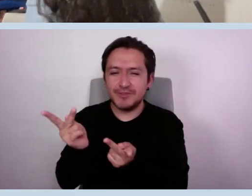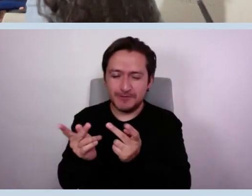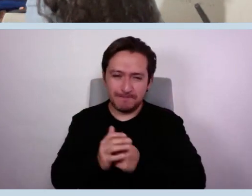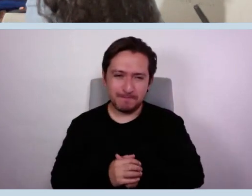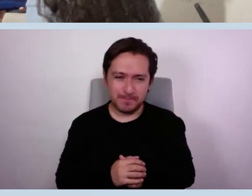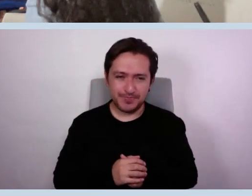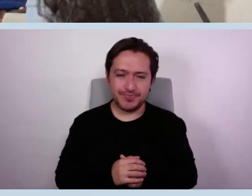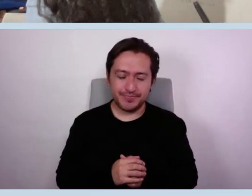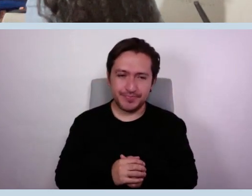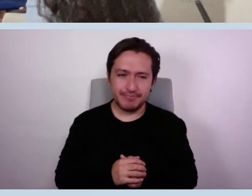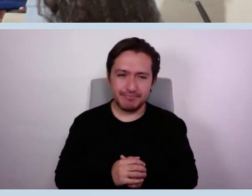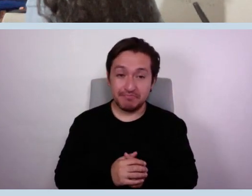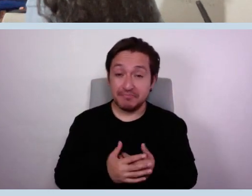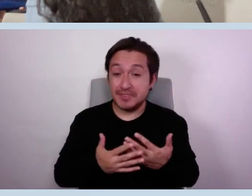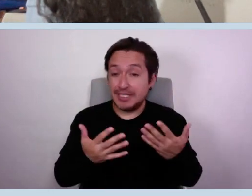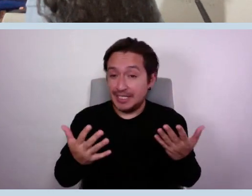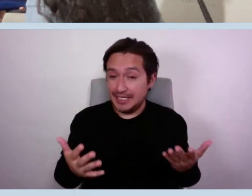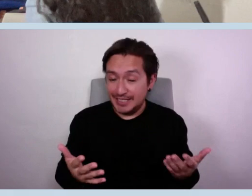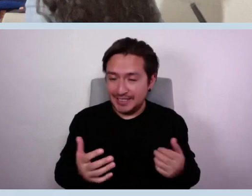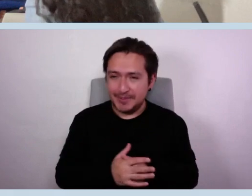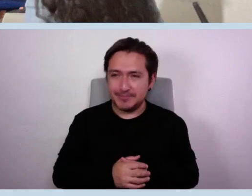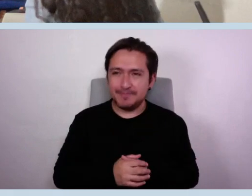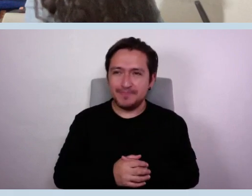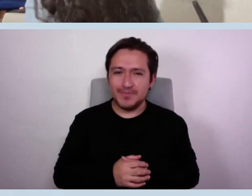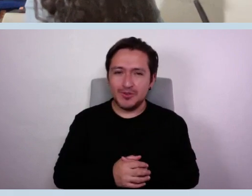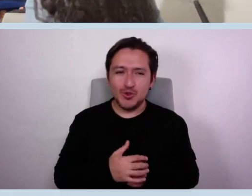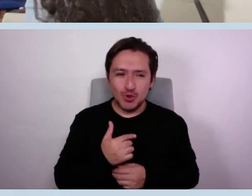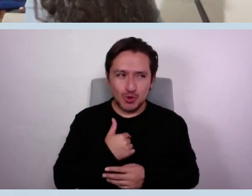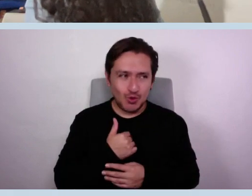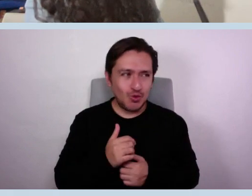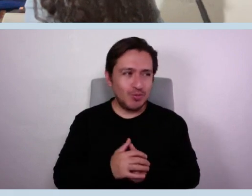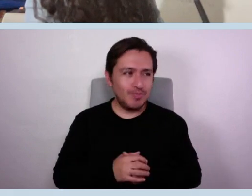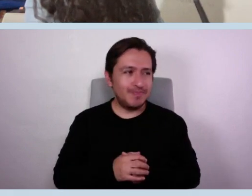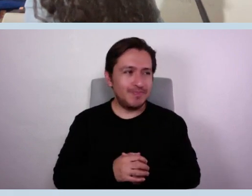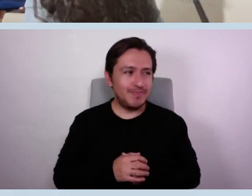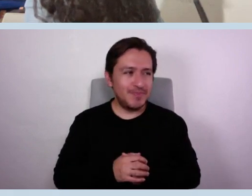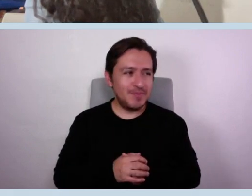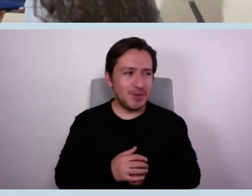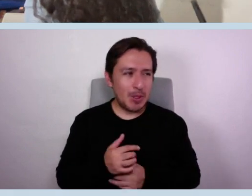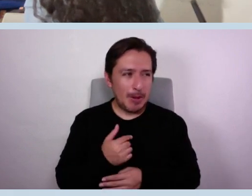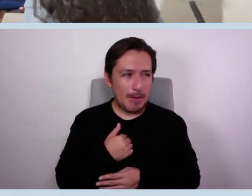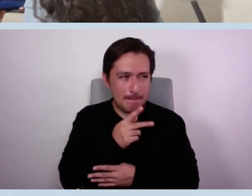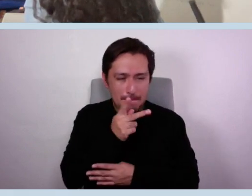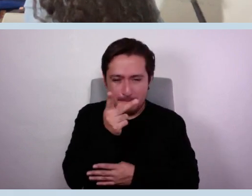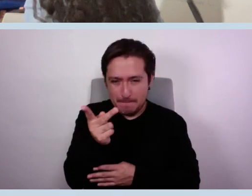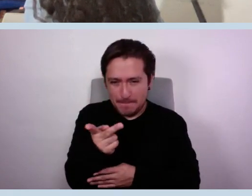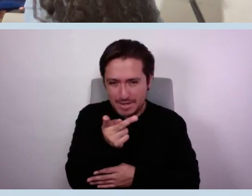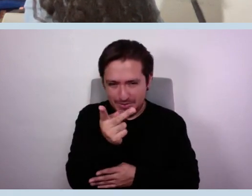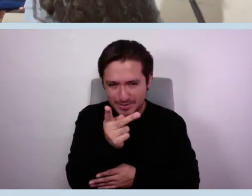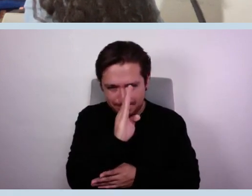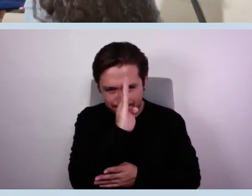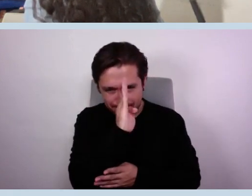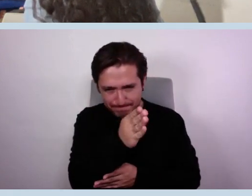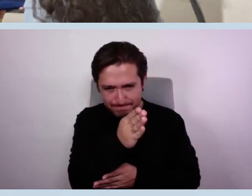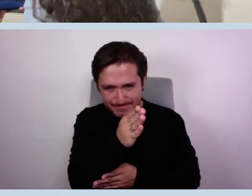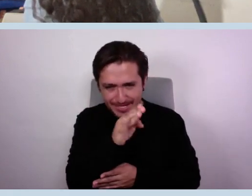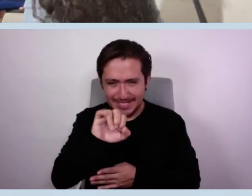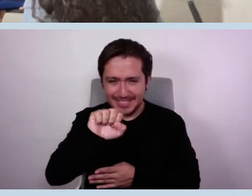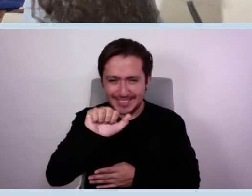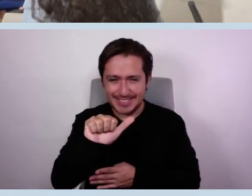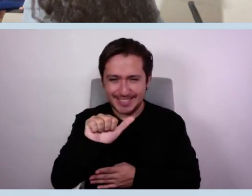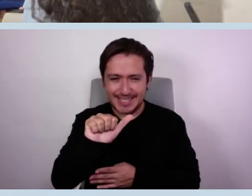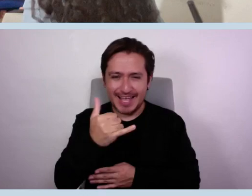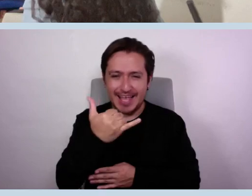y pues yo quiero preguntarle Ahí está yañez